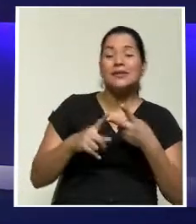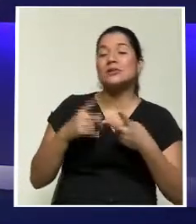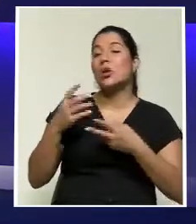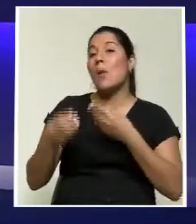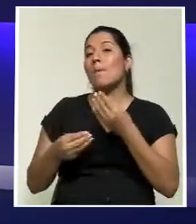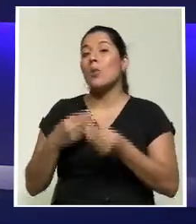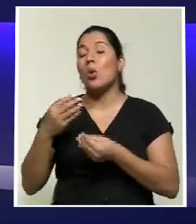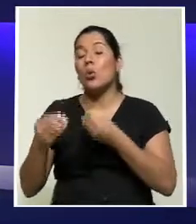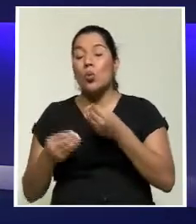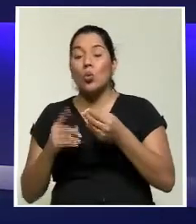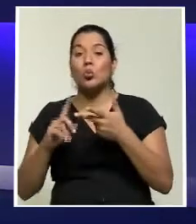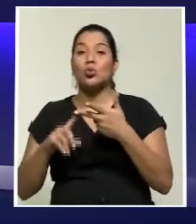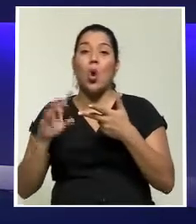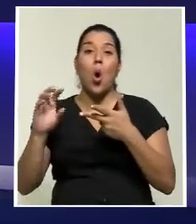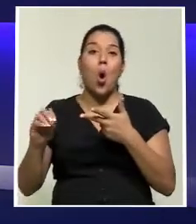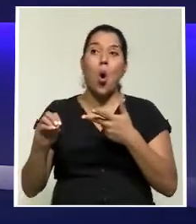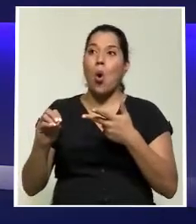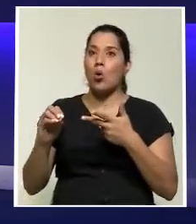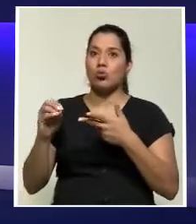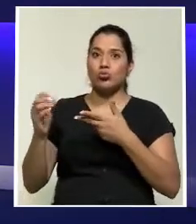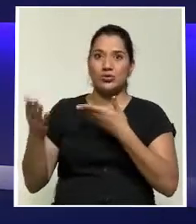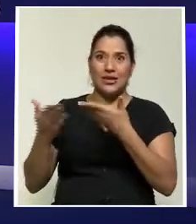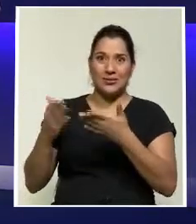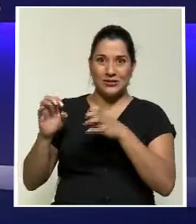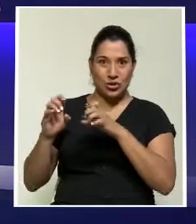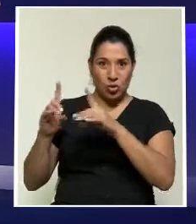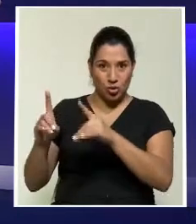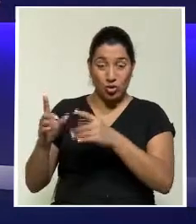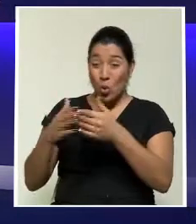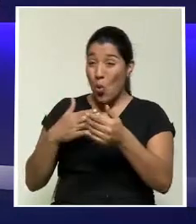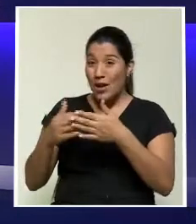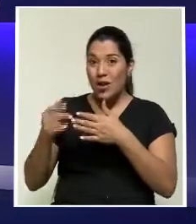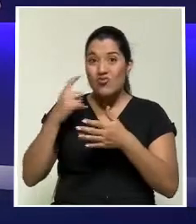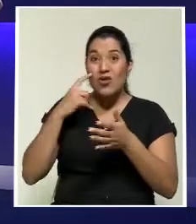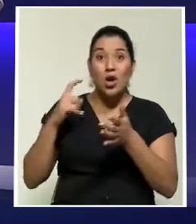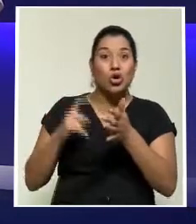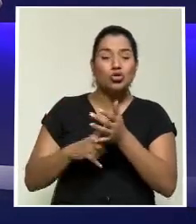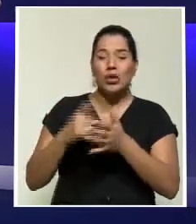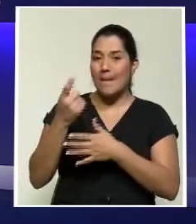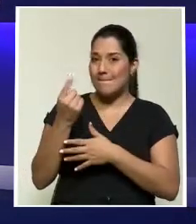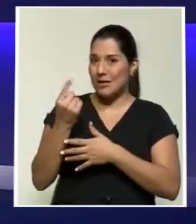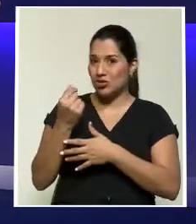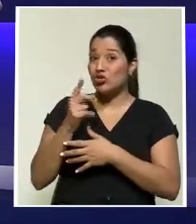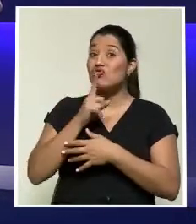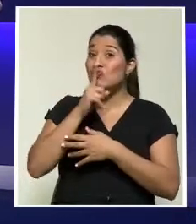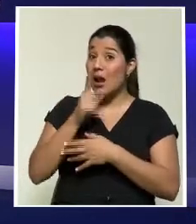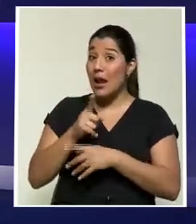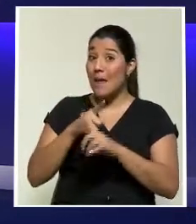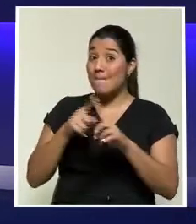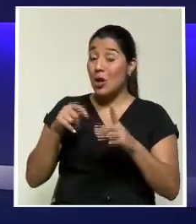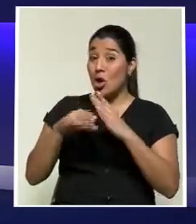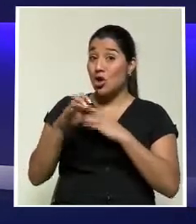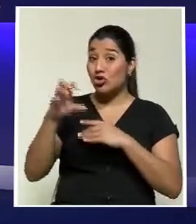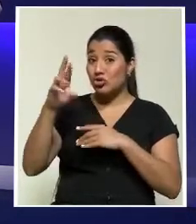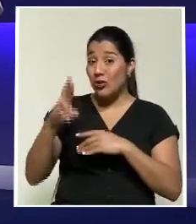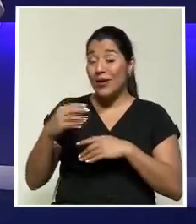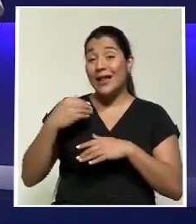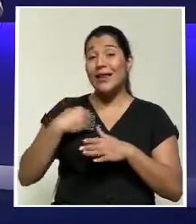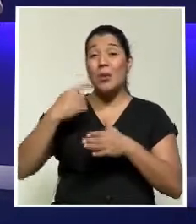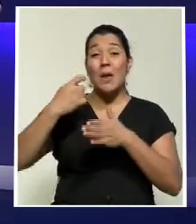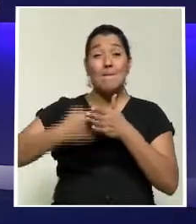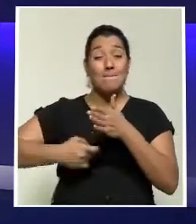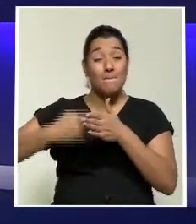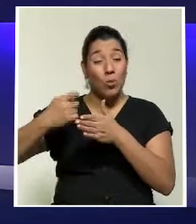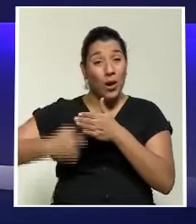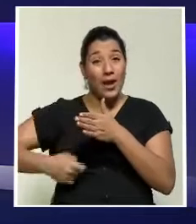sea un producto educativo, cualquier producto, reconocer su valor real. Y aquí en Costa Rica tenemos cargas sociales, es un